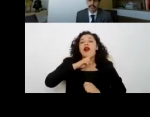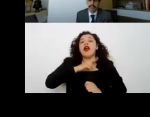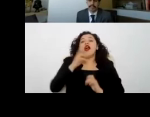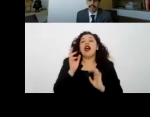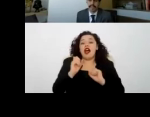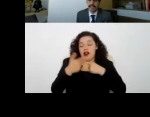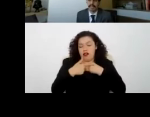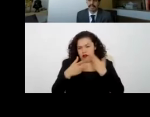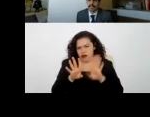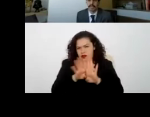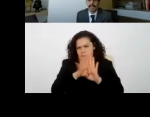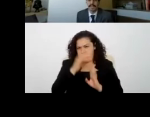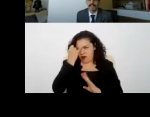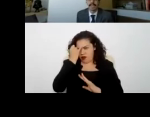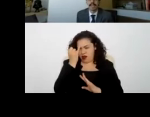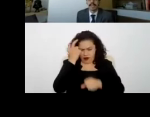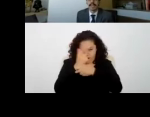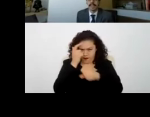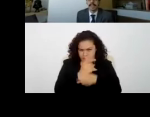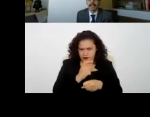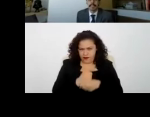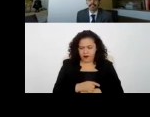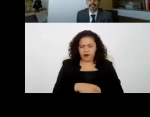tener esos expedientes de identificación es